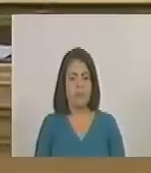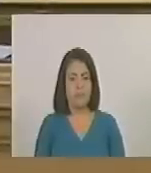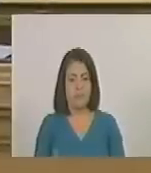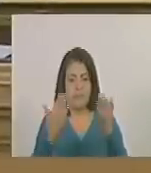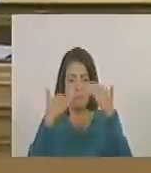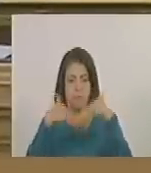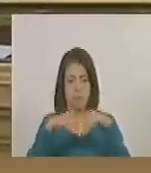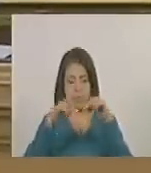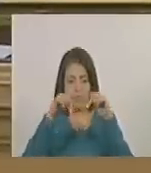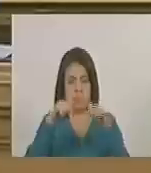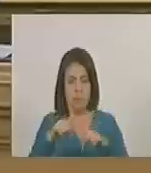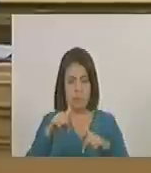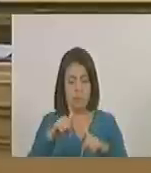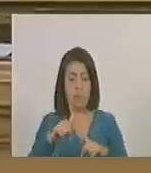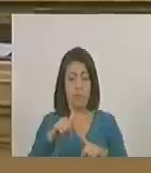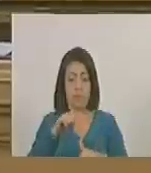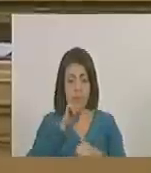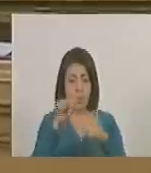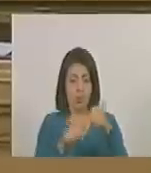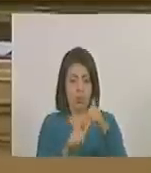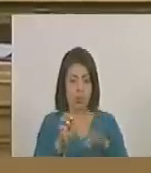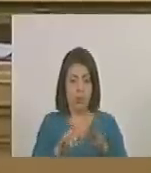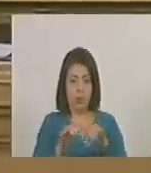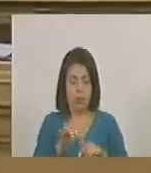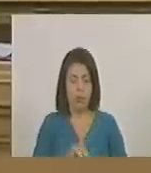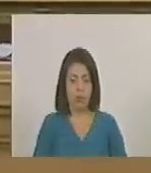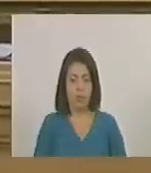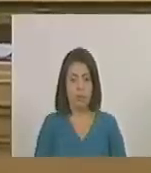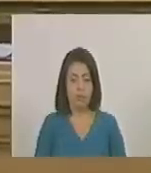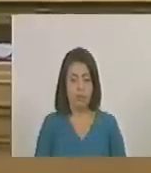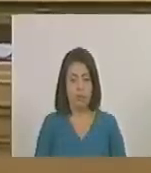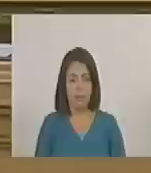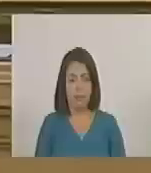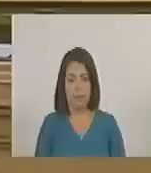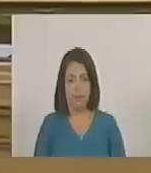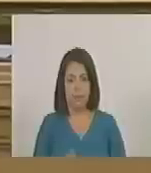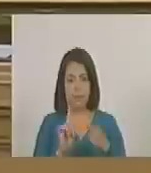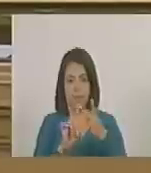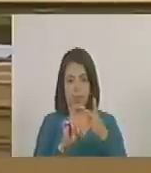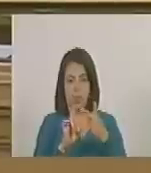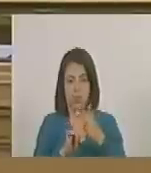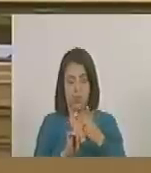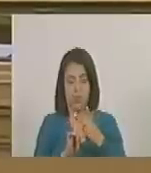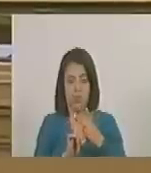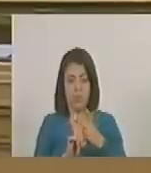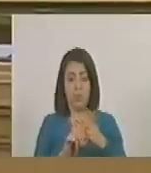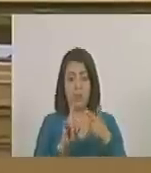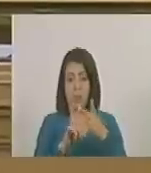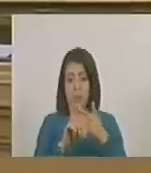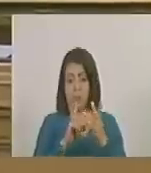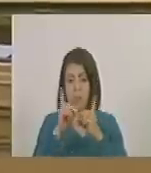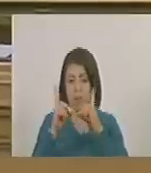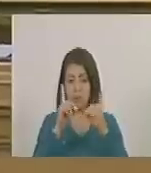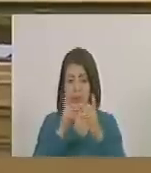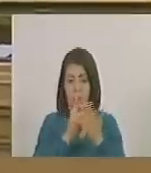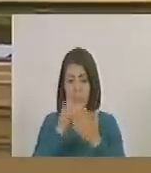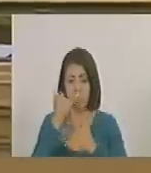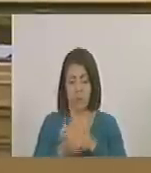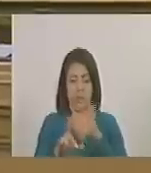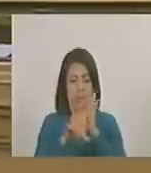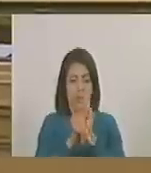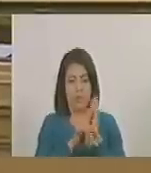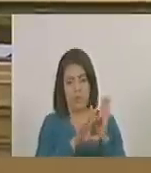Siguiente punto, ciudadana subsecretaria. Punto número 2. Segunda discusión del proyecto de